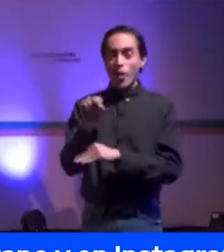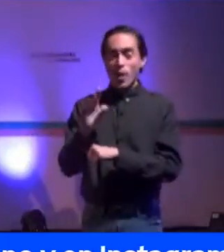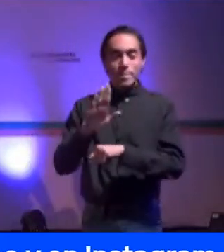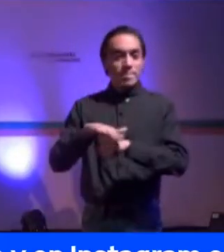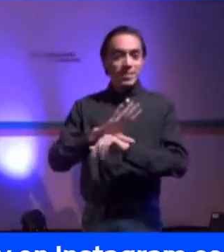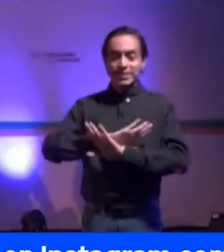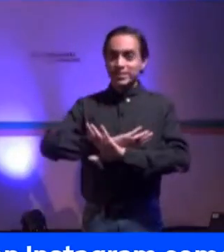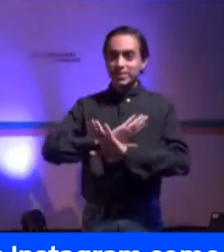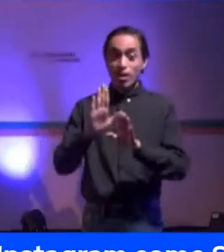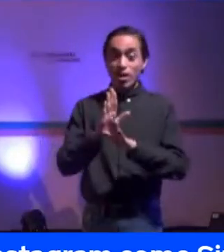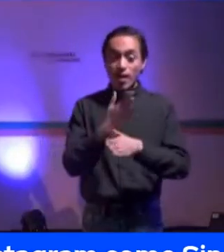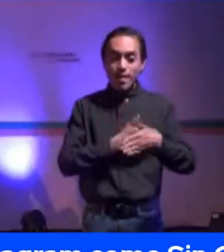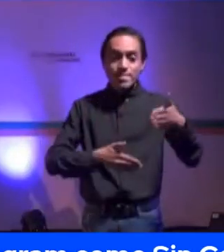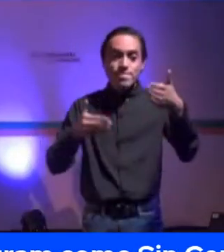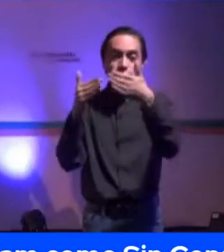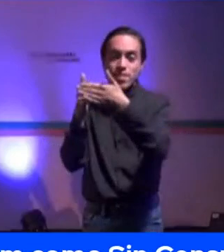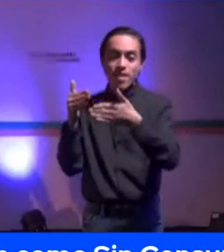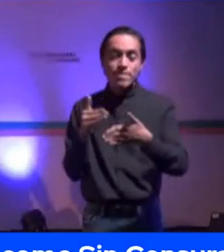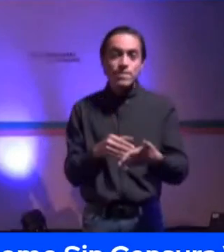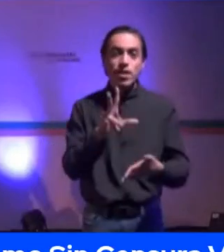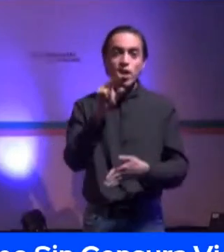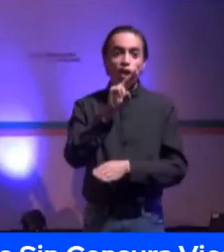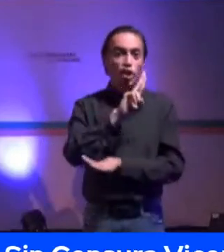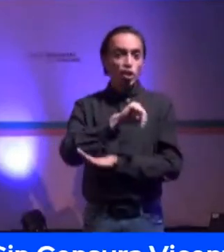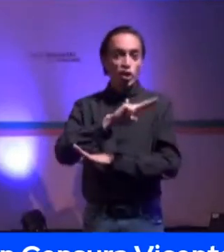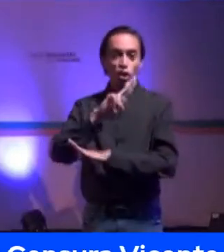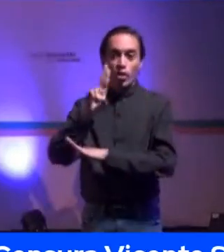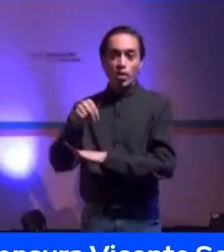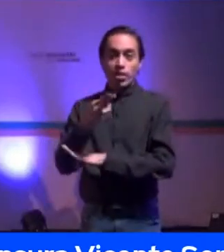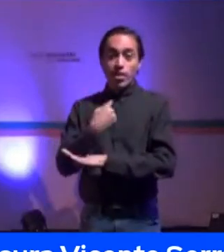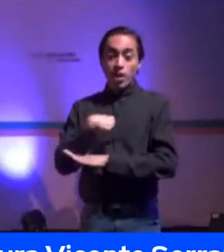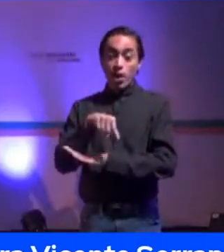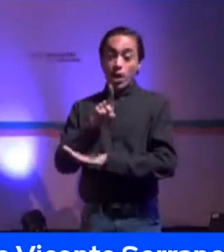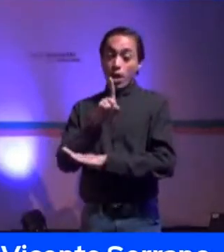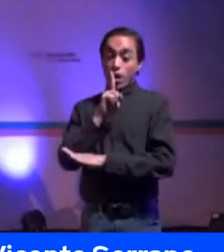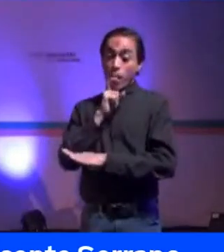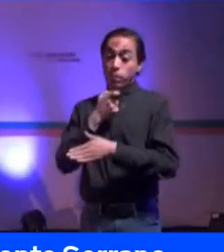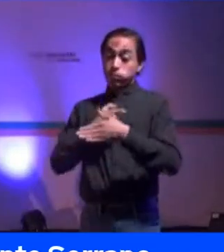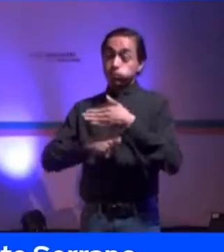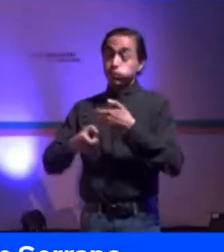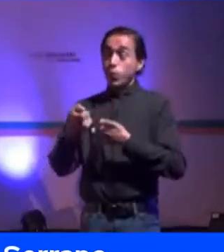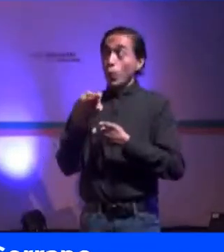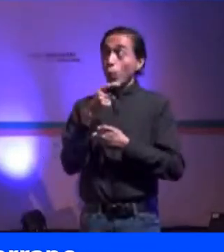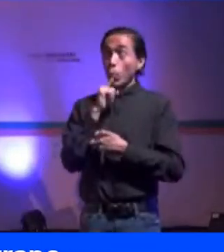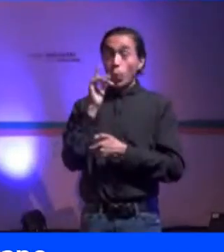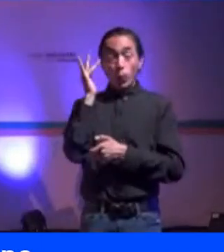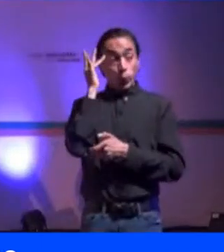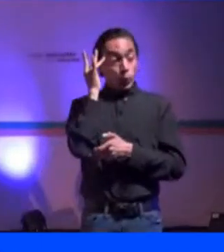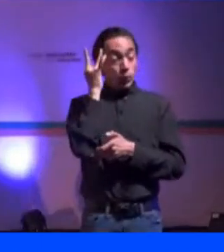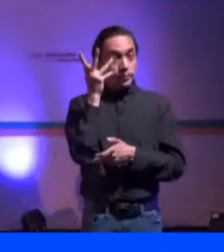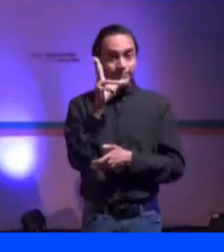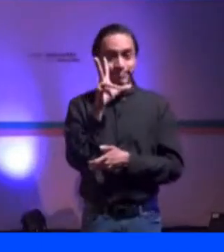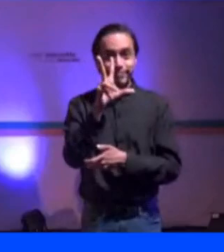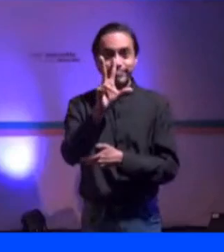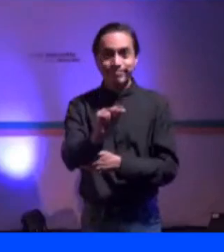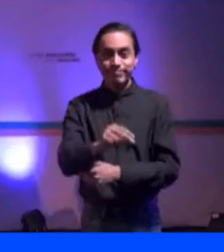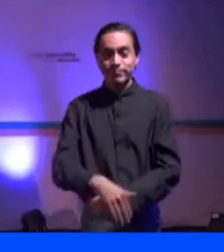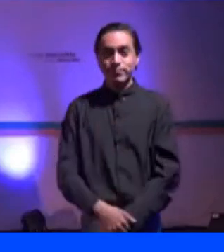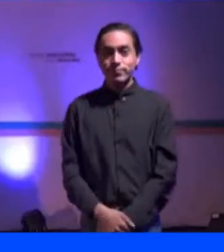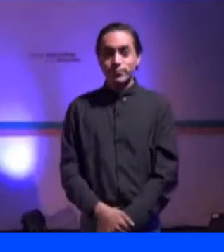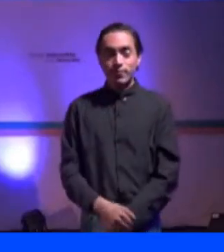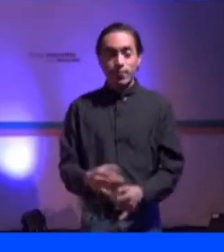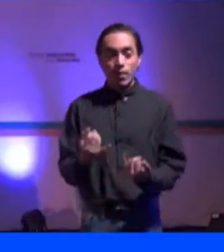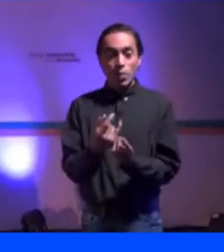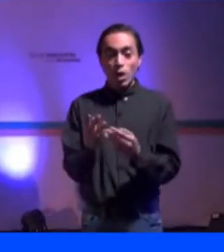Nunca más a la censura, nunca más a los silencios corruptos, nunca más a